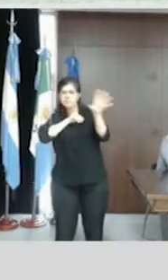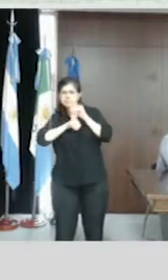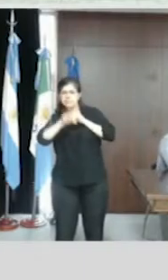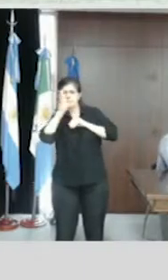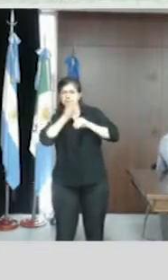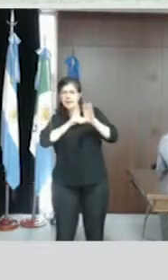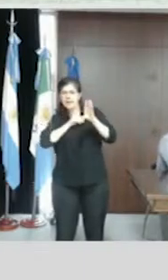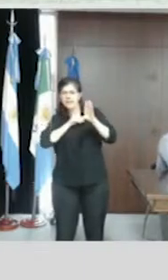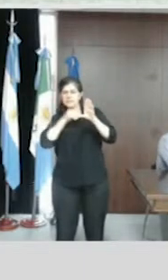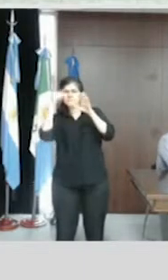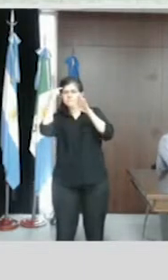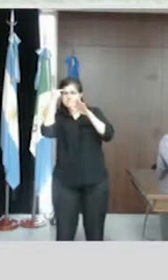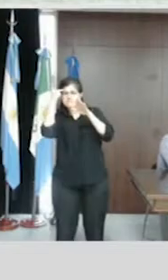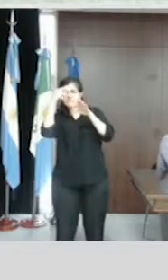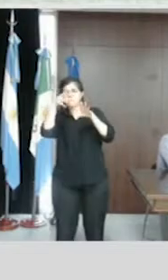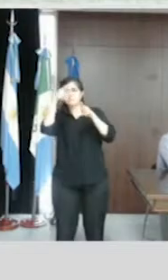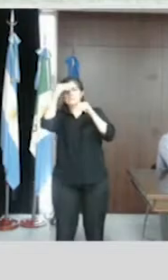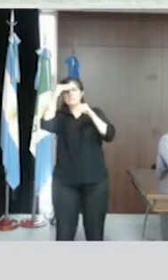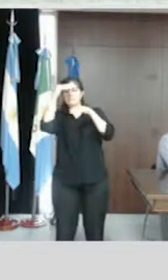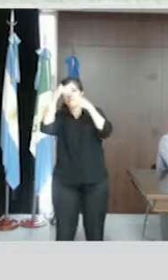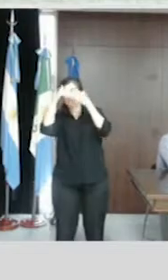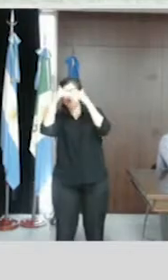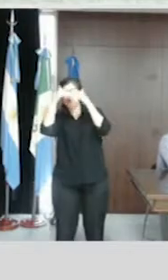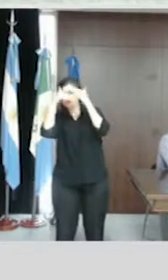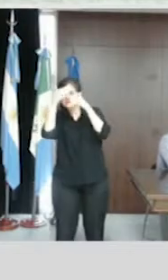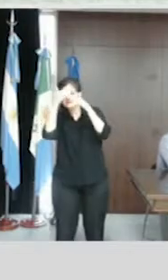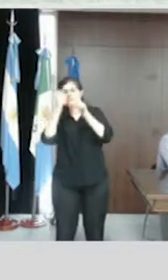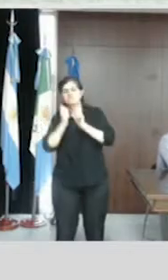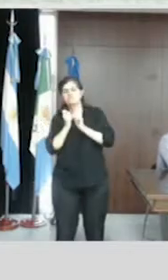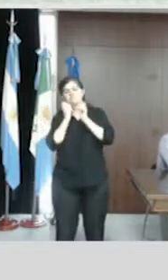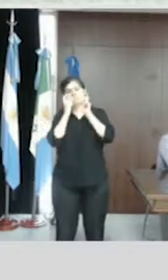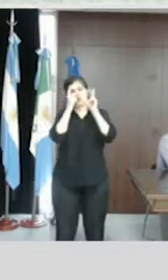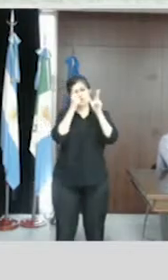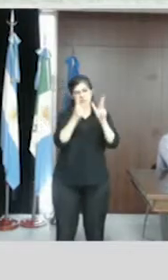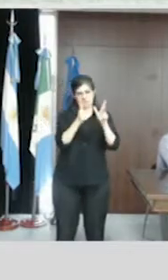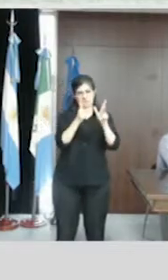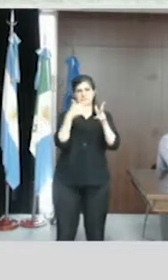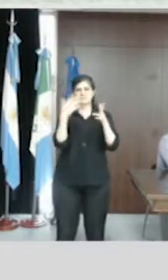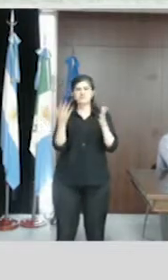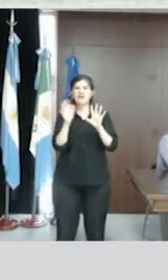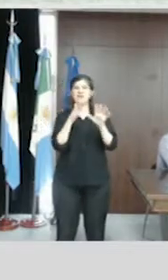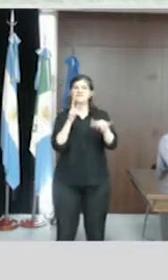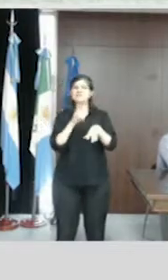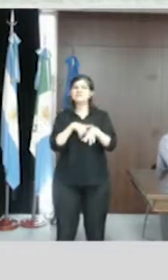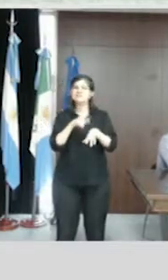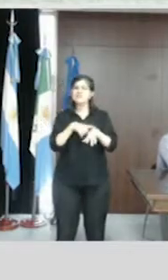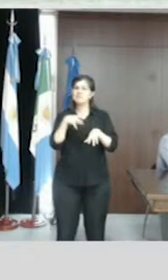va a contestar y contestar. Entonces, aprendamos a darle tiempo al tiempo, especialmente a las personas que